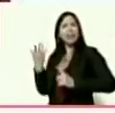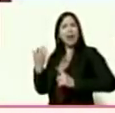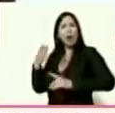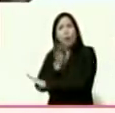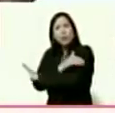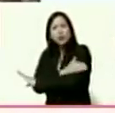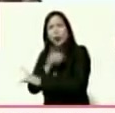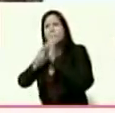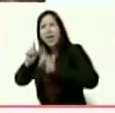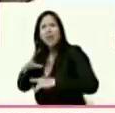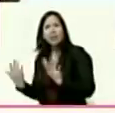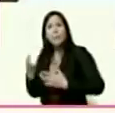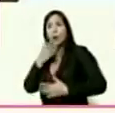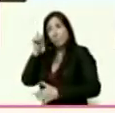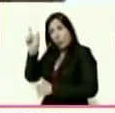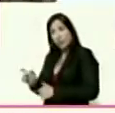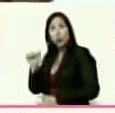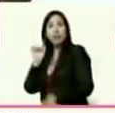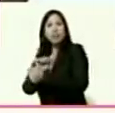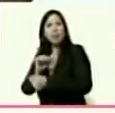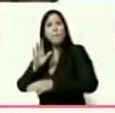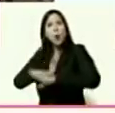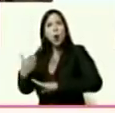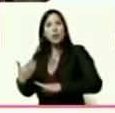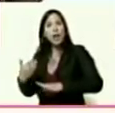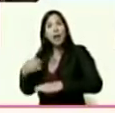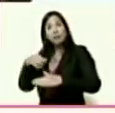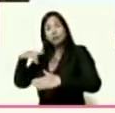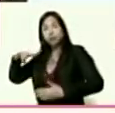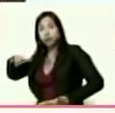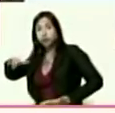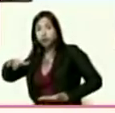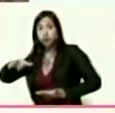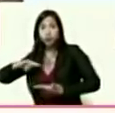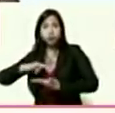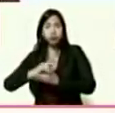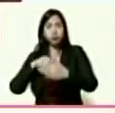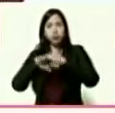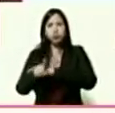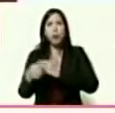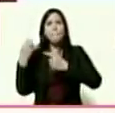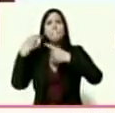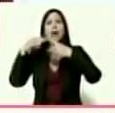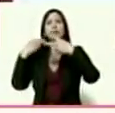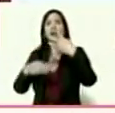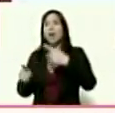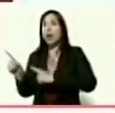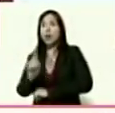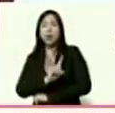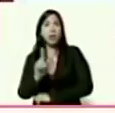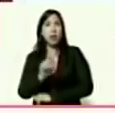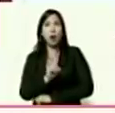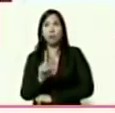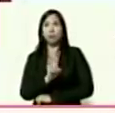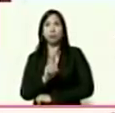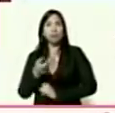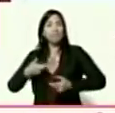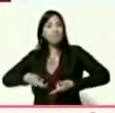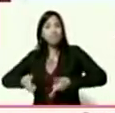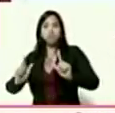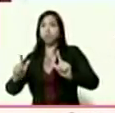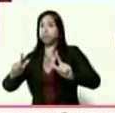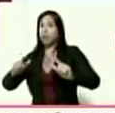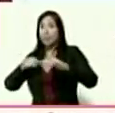ellos. La persona fue detenida porque traía en un vuelo material que no era permitido en un